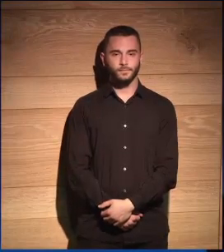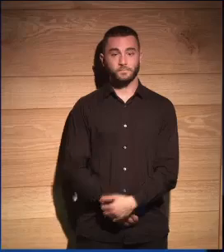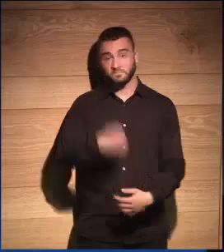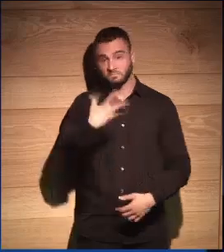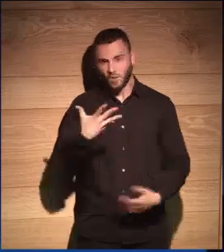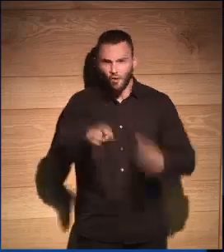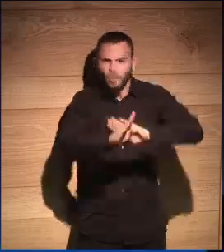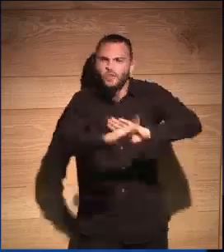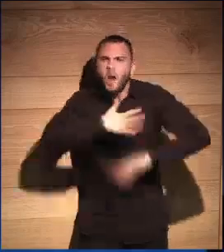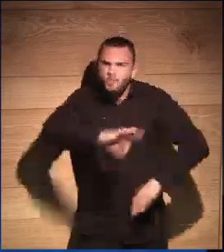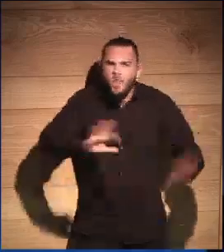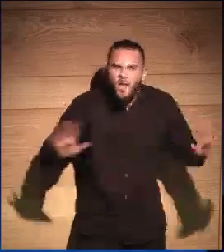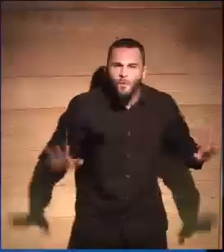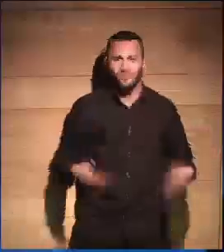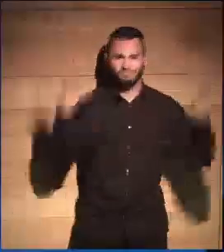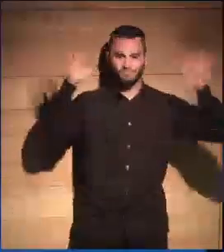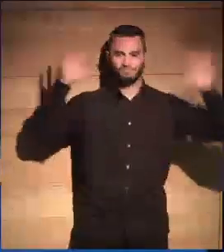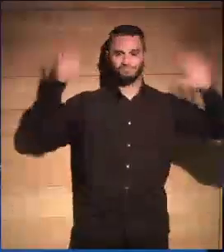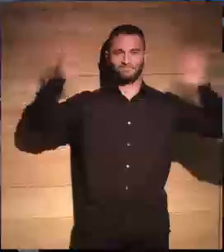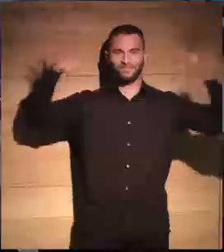Bueno, podemos continuar así.